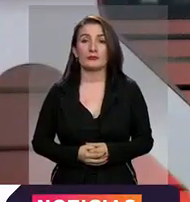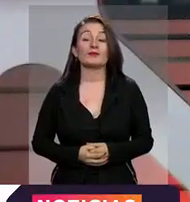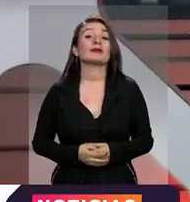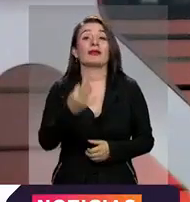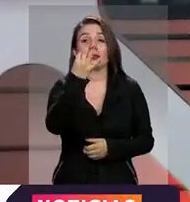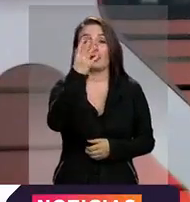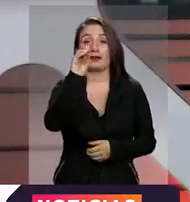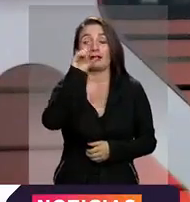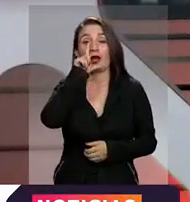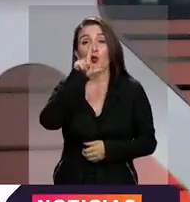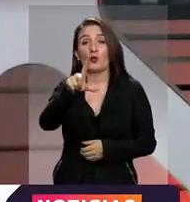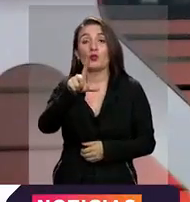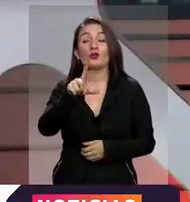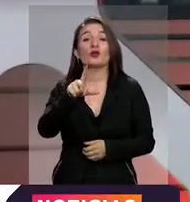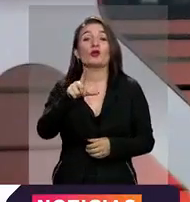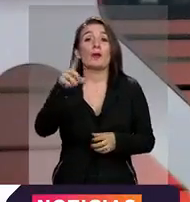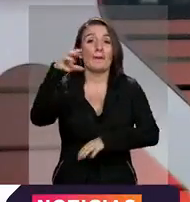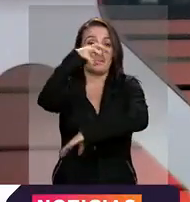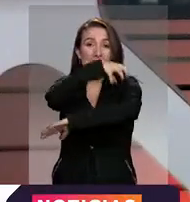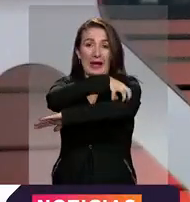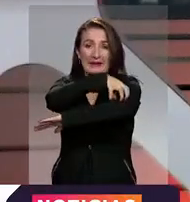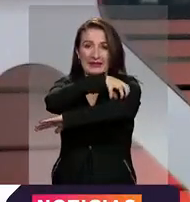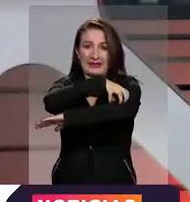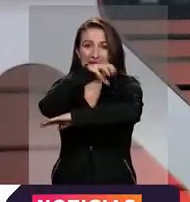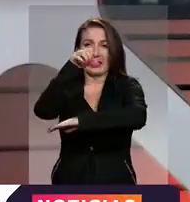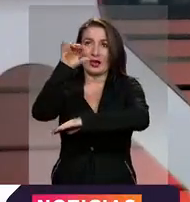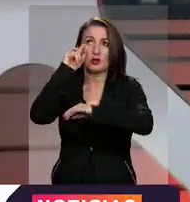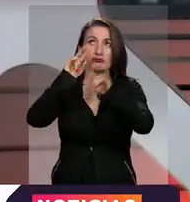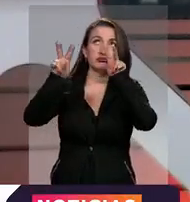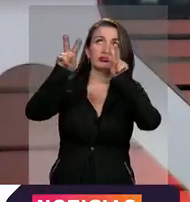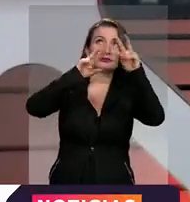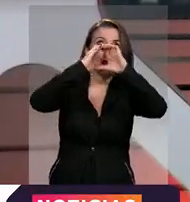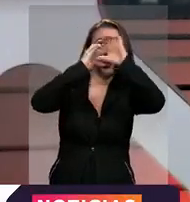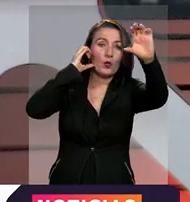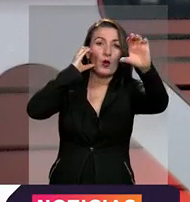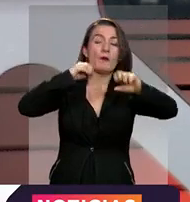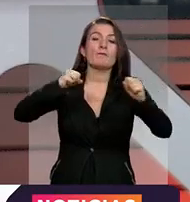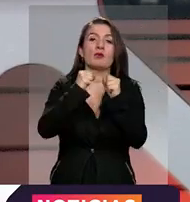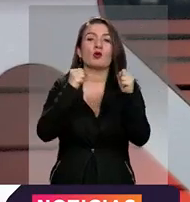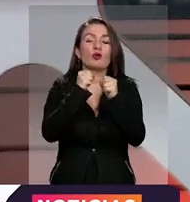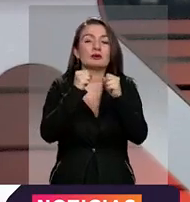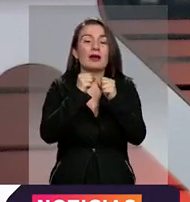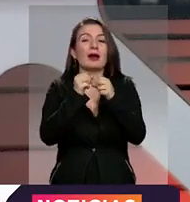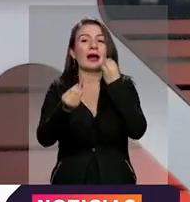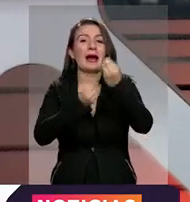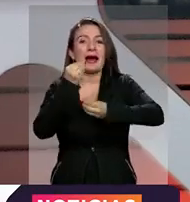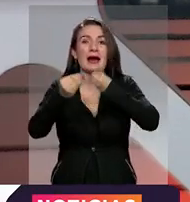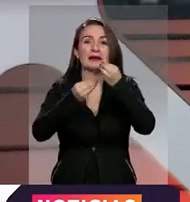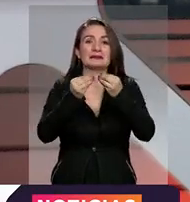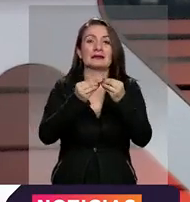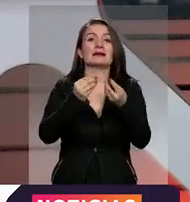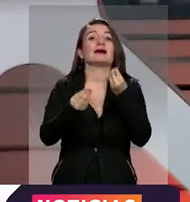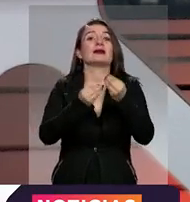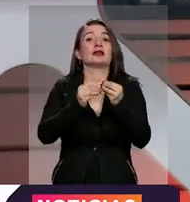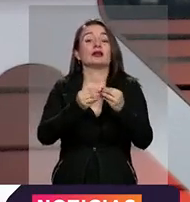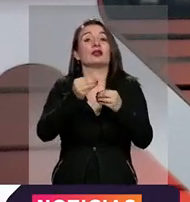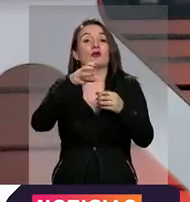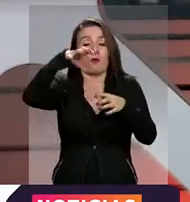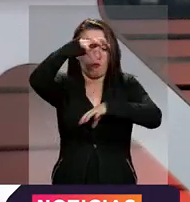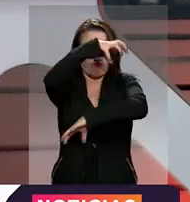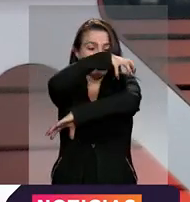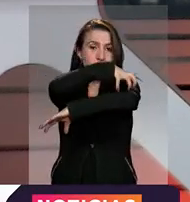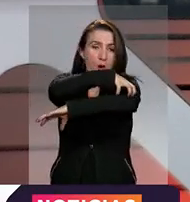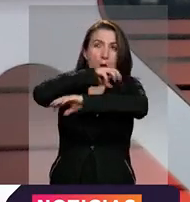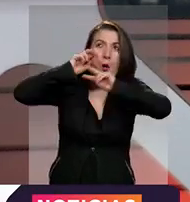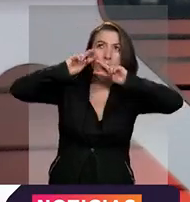Y el 30 de julio, el Planetario de Bogotá estrena las nuevas piezas del sistema de proyección que se instalarán en el domo del